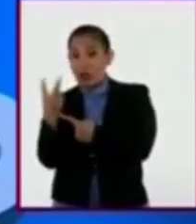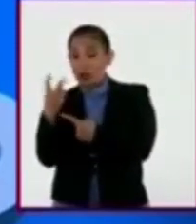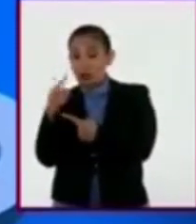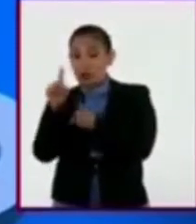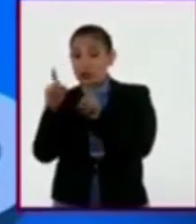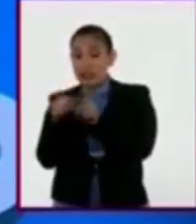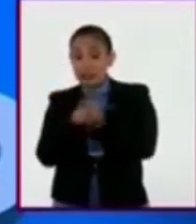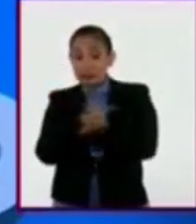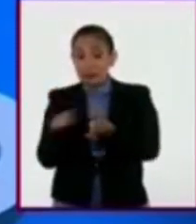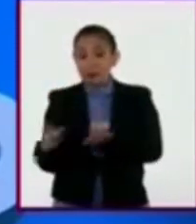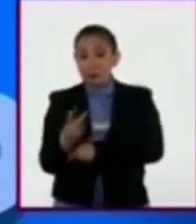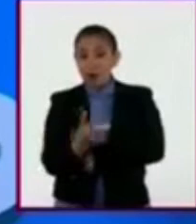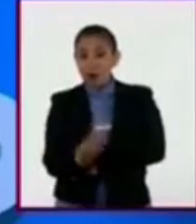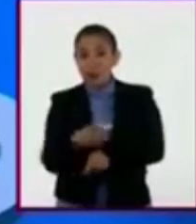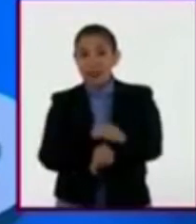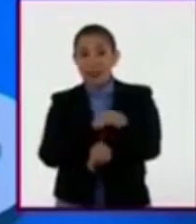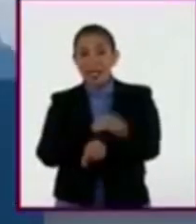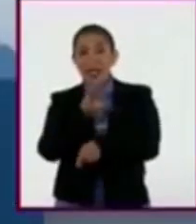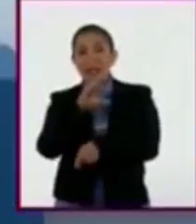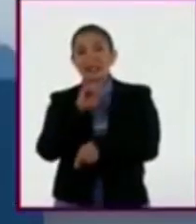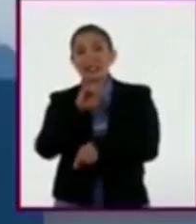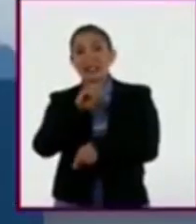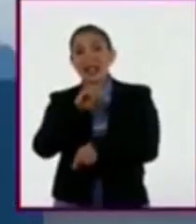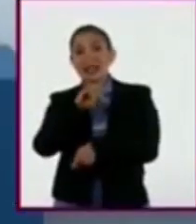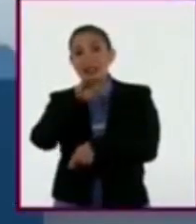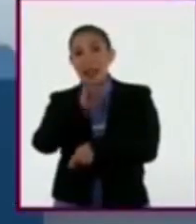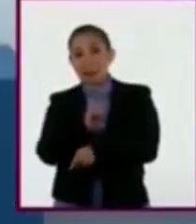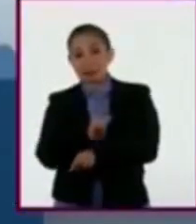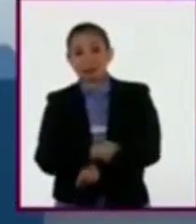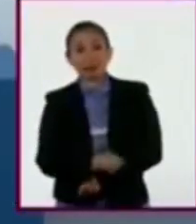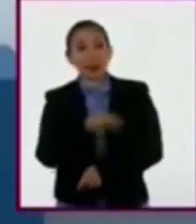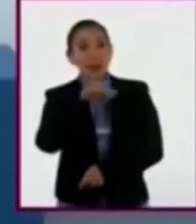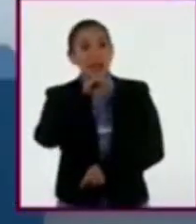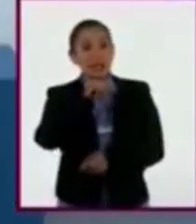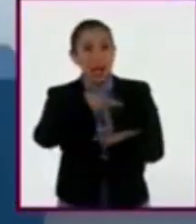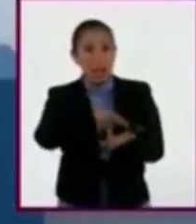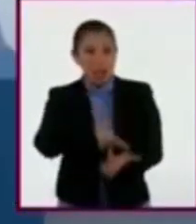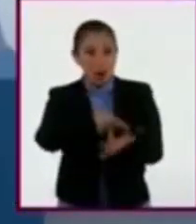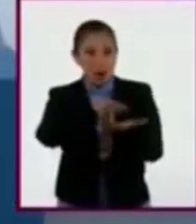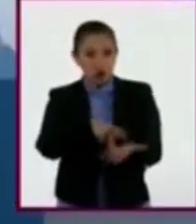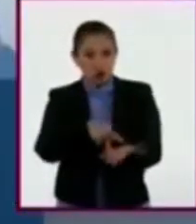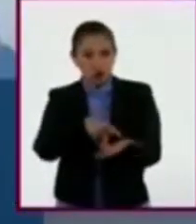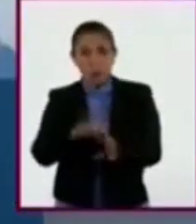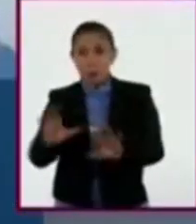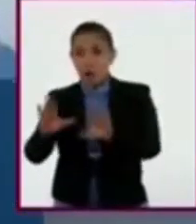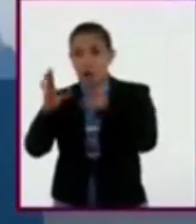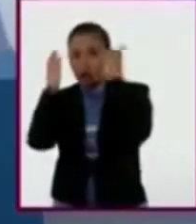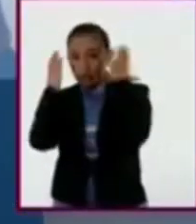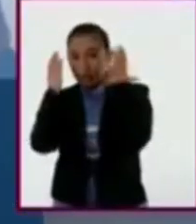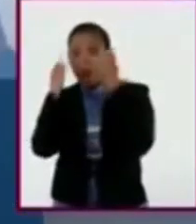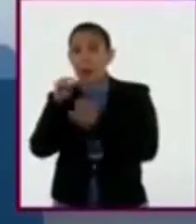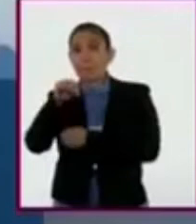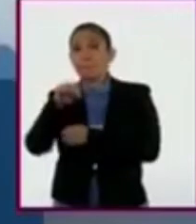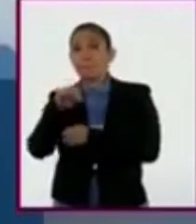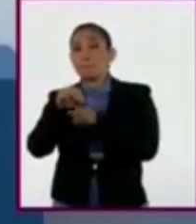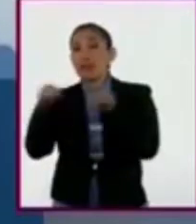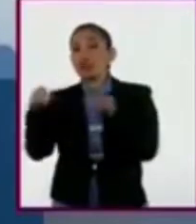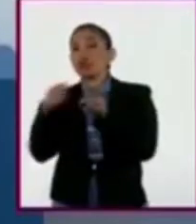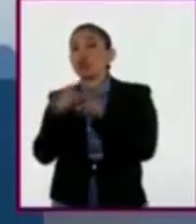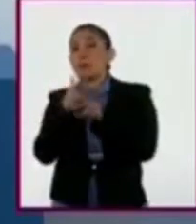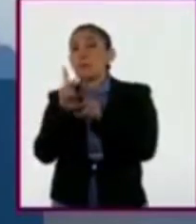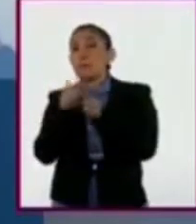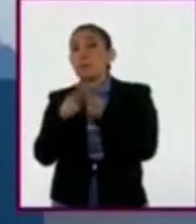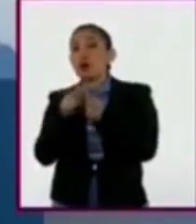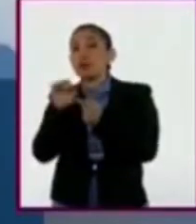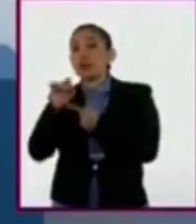entre 2, obtendremos la energía cinética. La masa se mide en kilogramos, la velocidad en metros por segundo